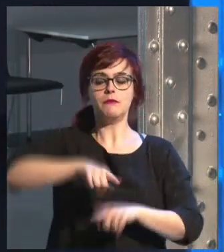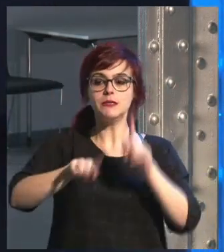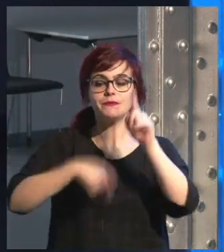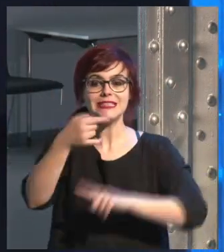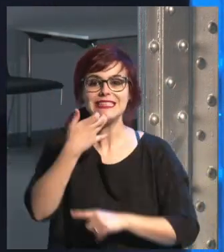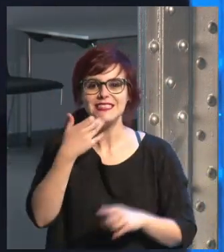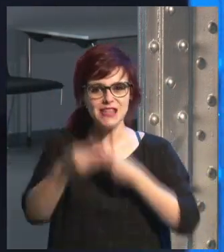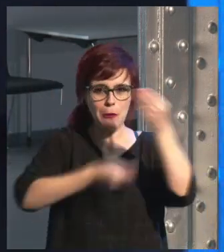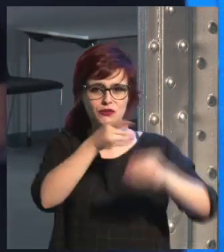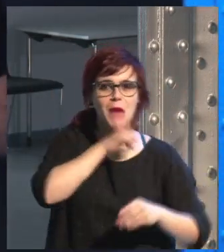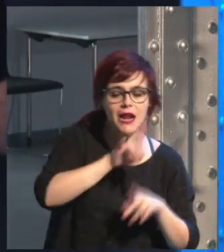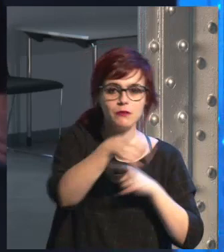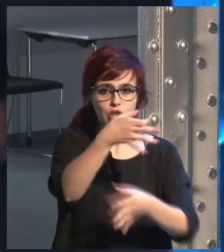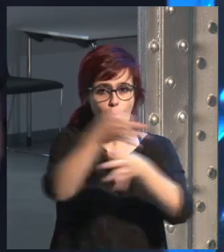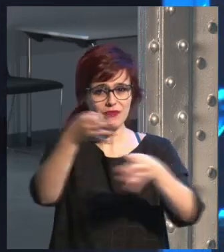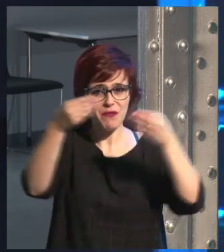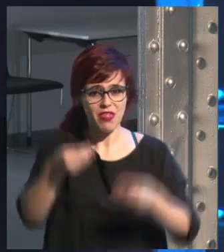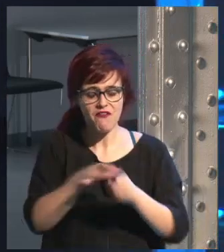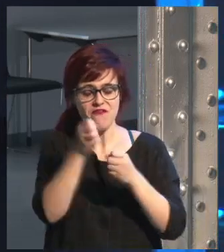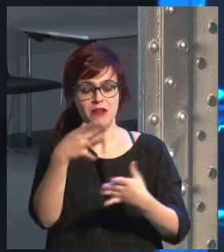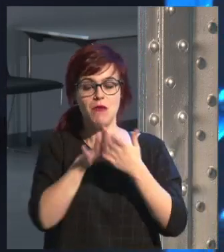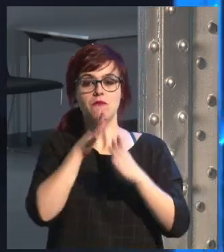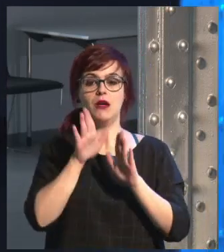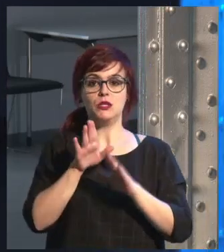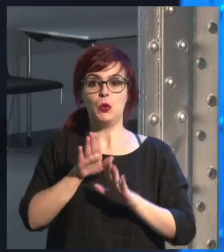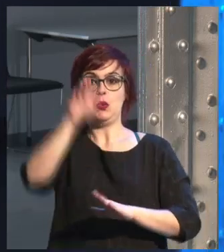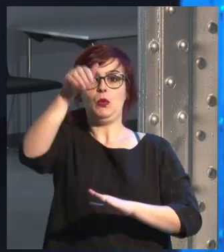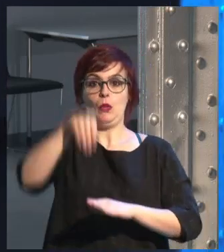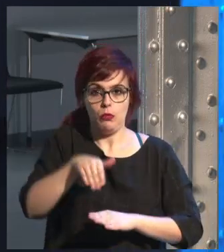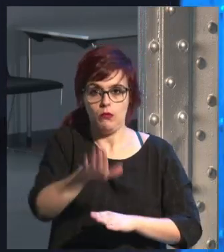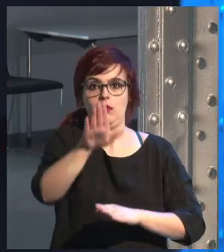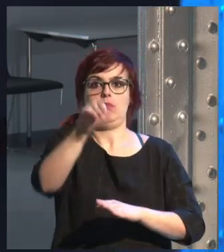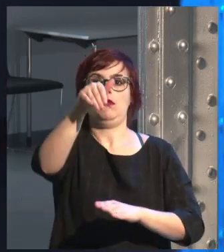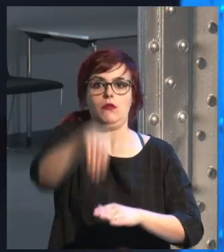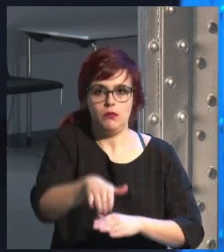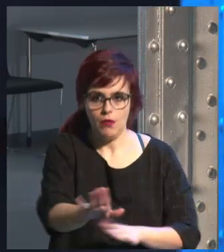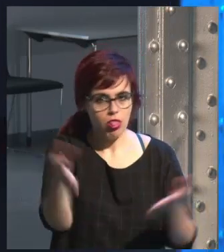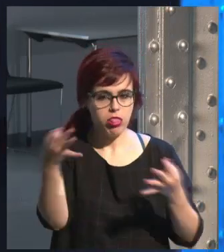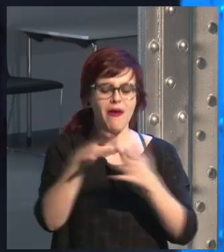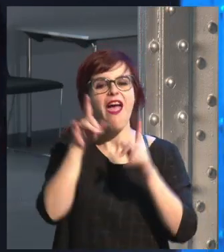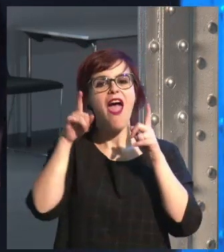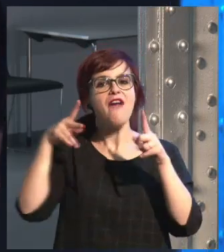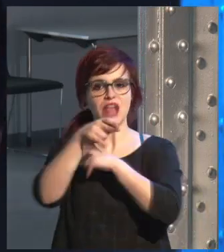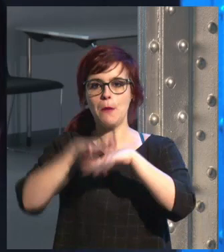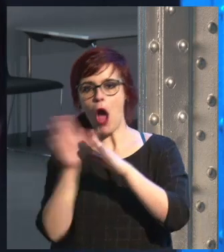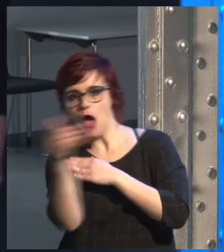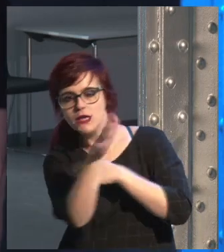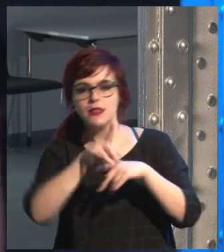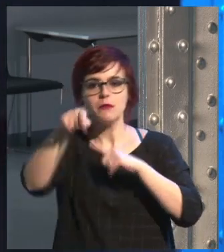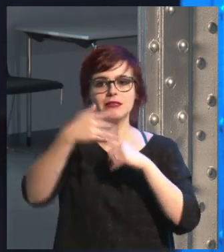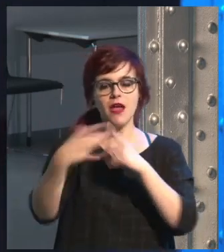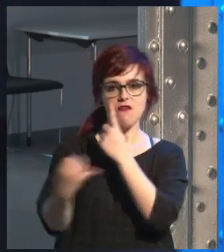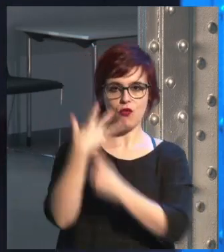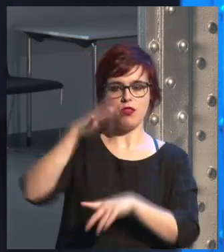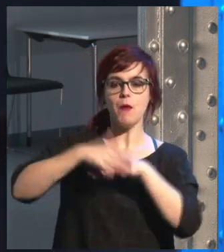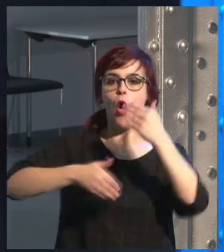luego encima no está bien hecho, no está bien optimizada, pues acabas de ahí, vamos, moribundo, ¿sabes? Entonces, hay que evitar esos giros y luego la experiencia tiene que ir